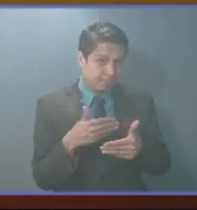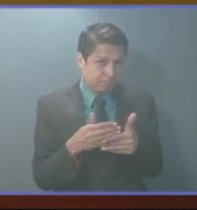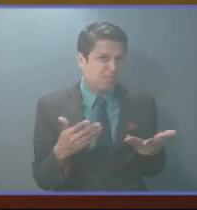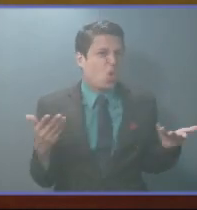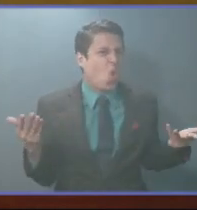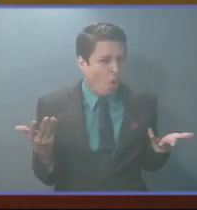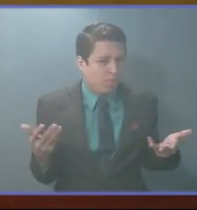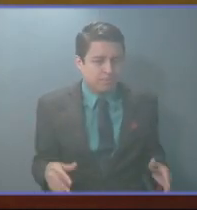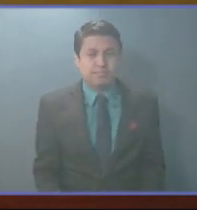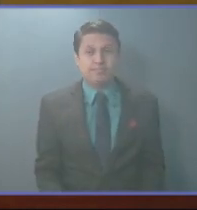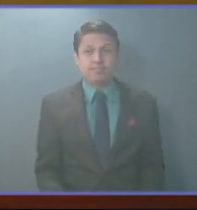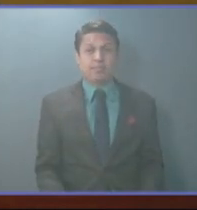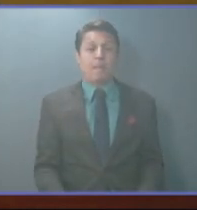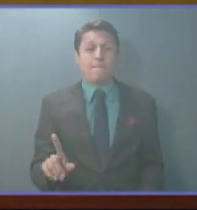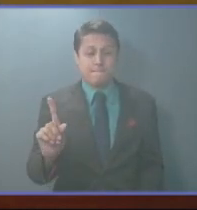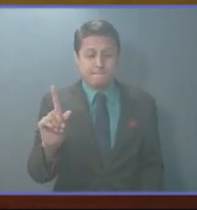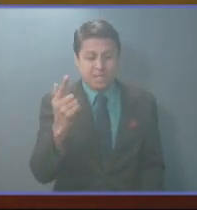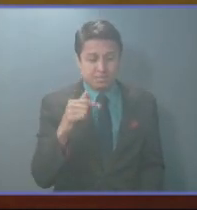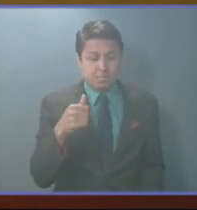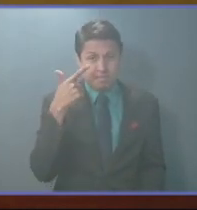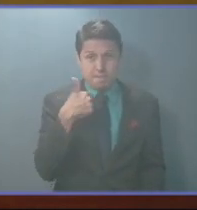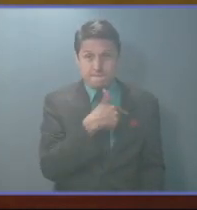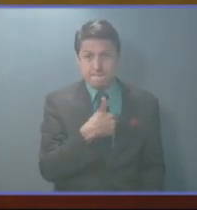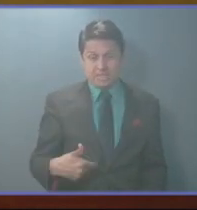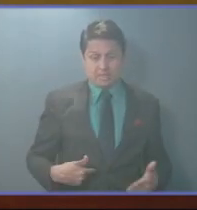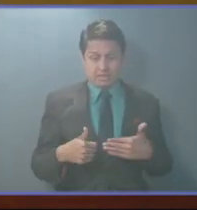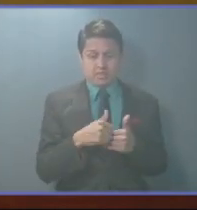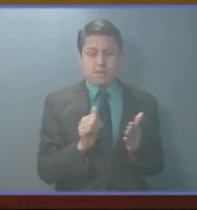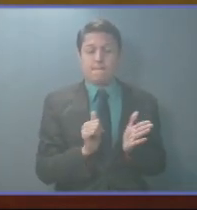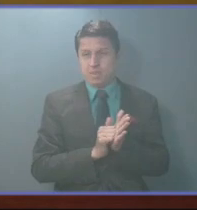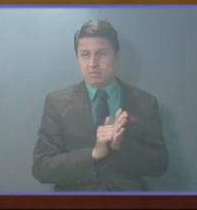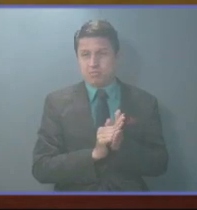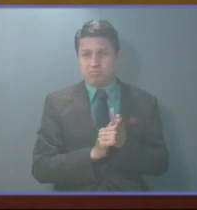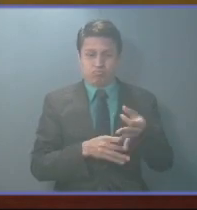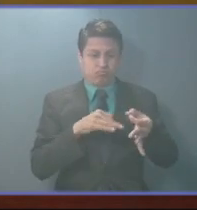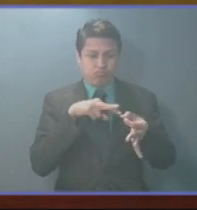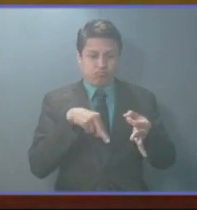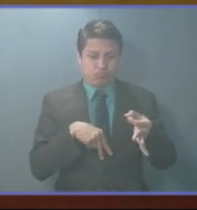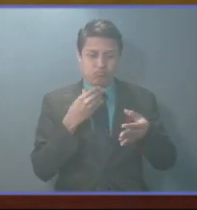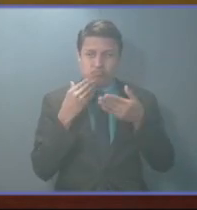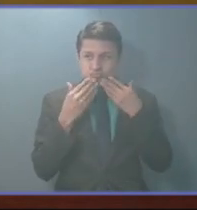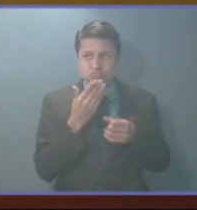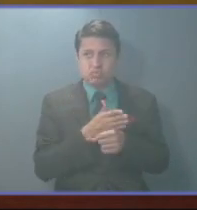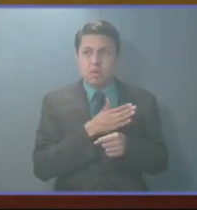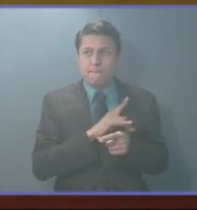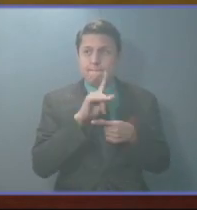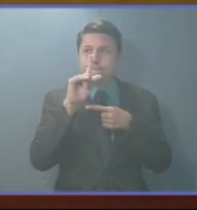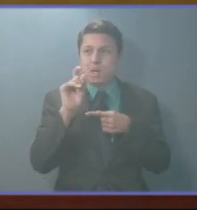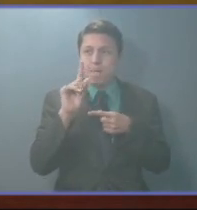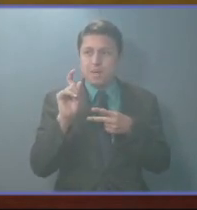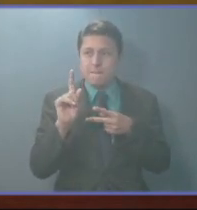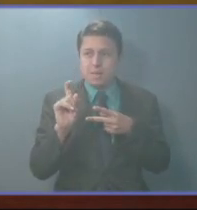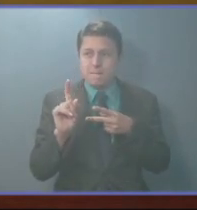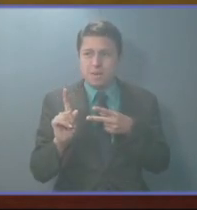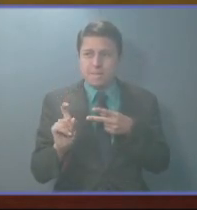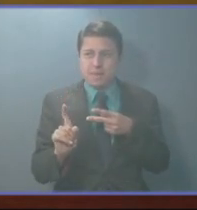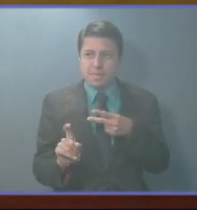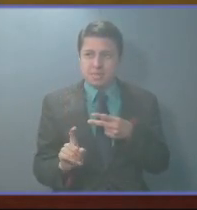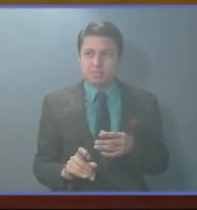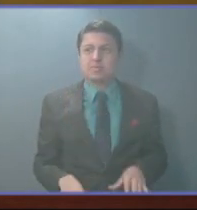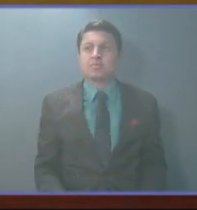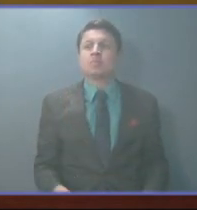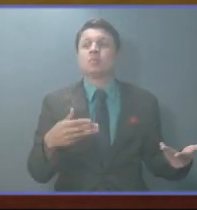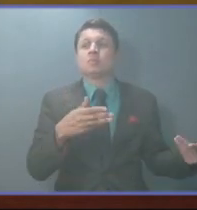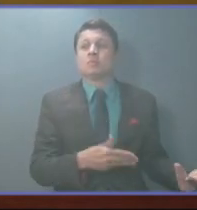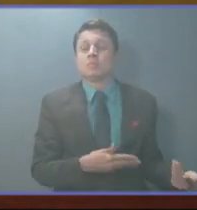manera. 1. El presidente de la Asamblea leerá los antecedentes y las preguntas inmediatamente. Le cederá